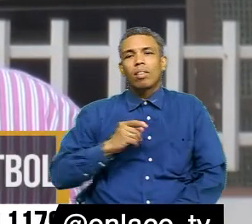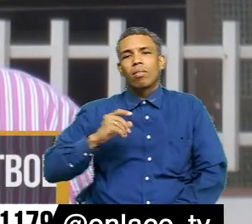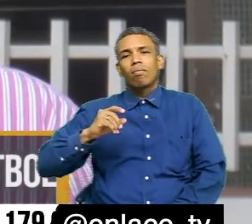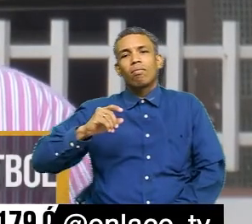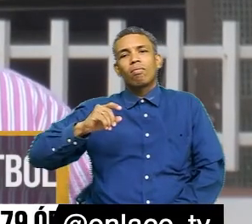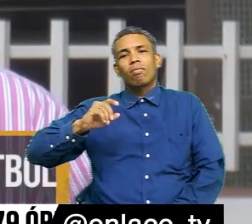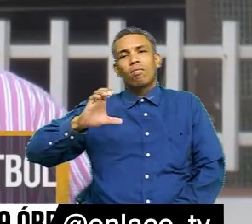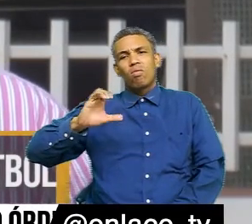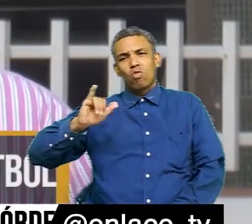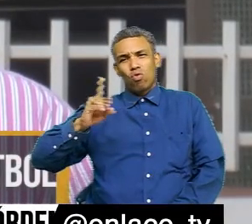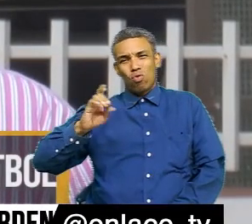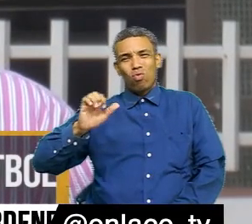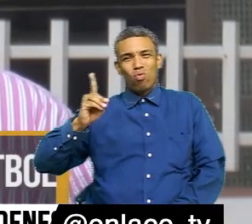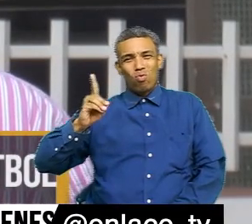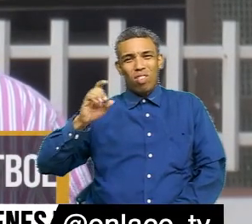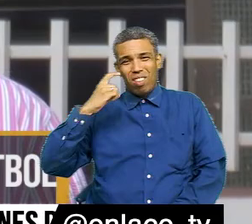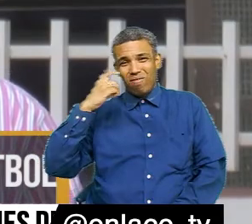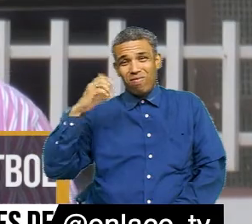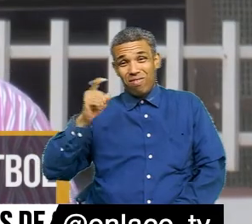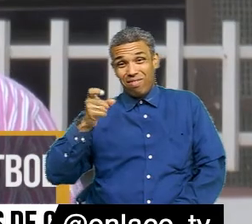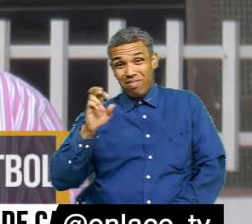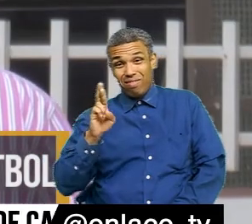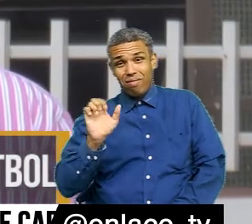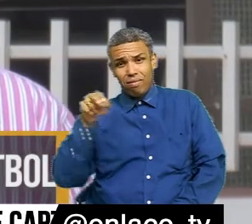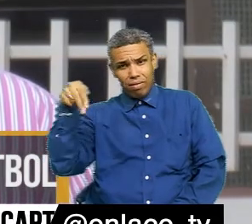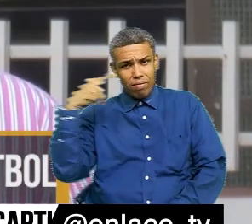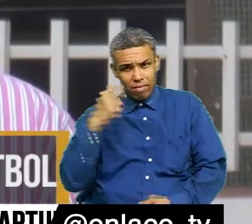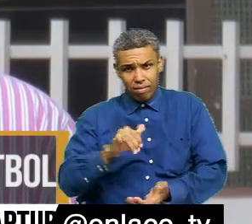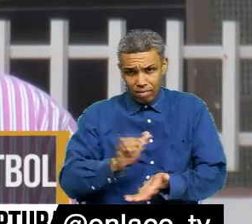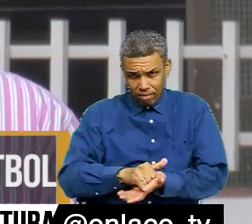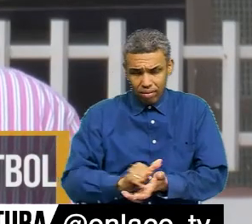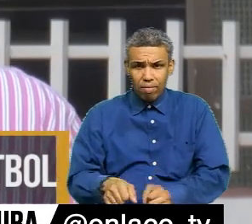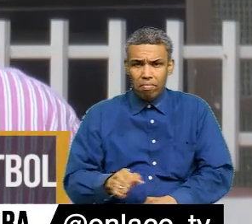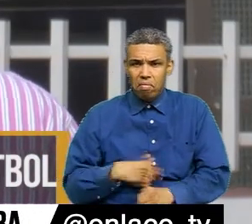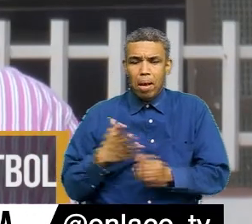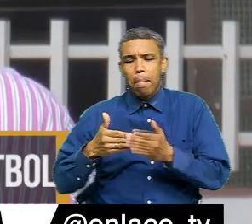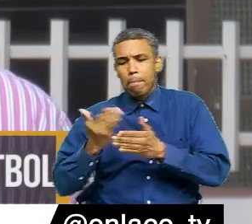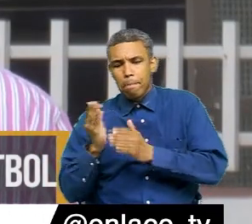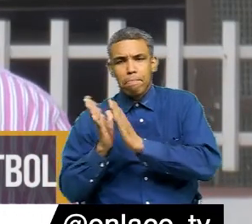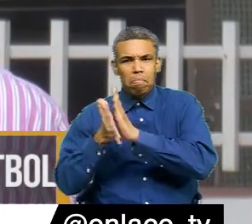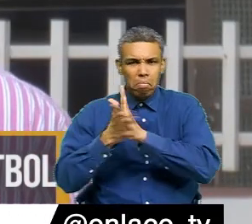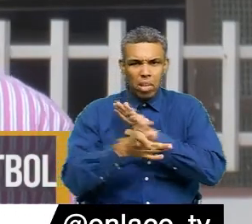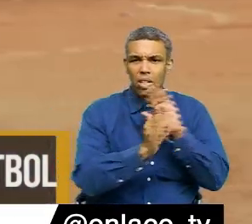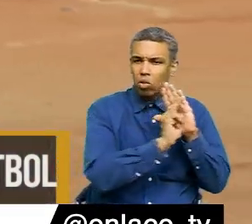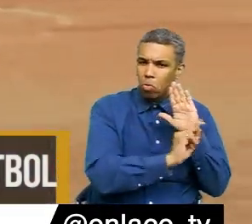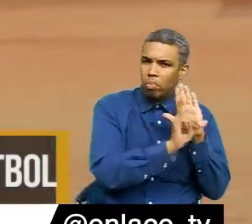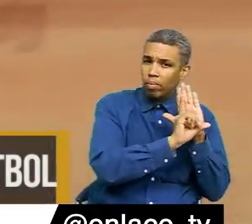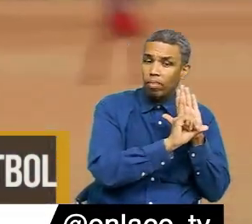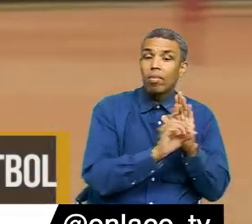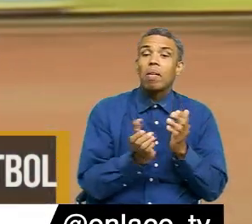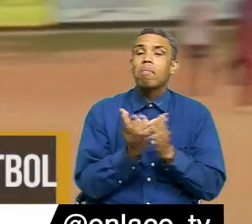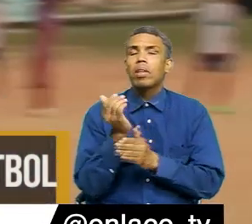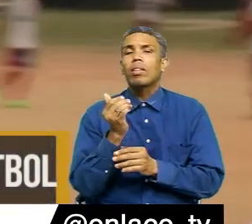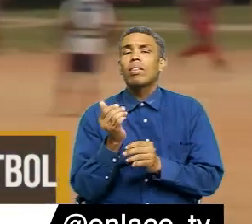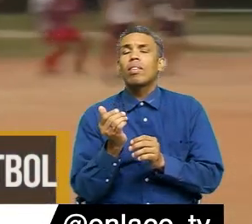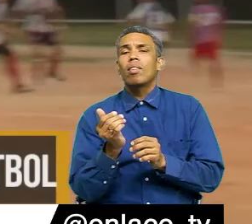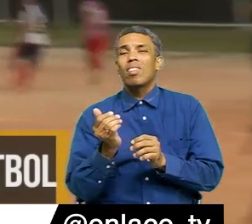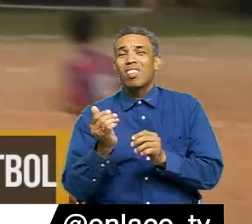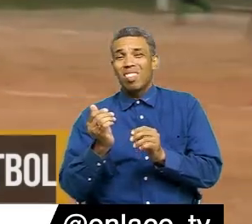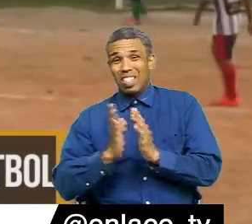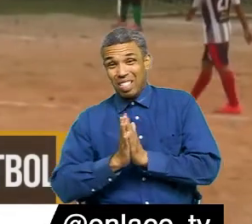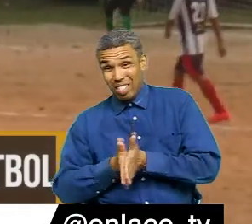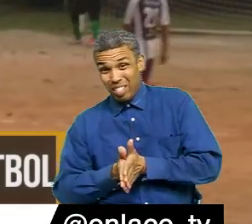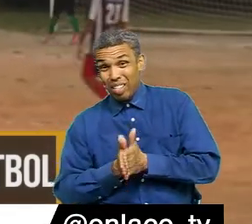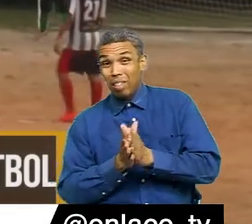el calendario y todo para, si Dios le permite, arrancar el 3 de diciembre, que ya pues se va a usar, si Dios quiere, la cancha